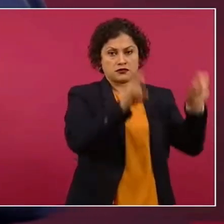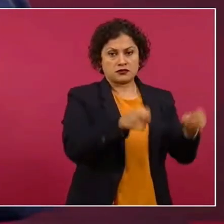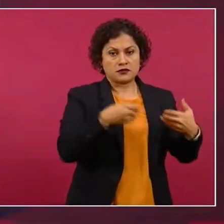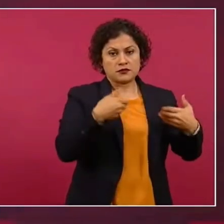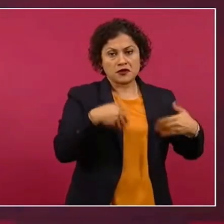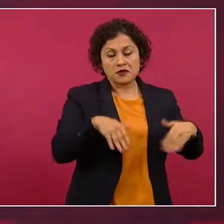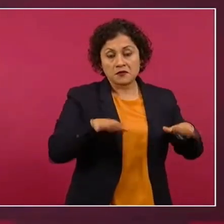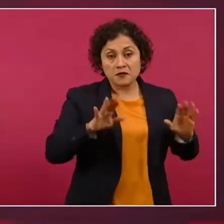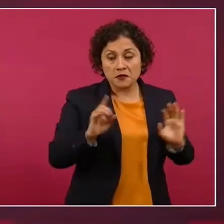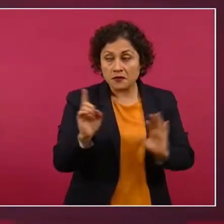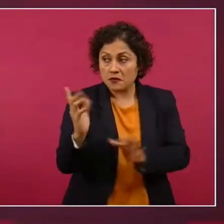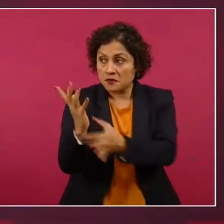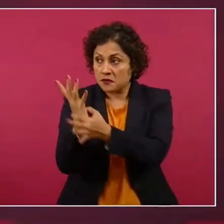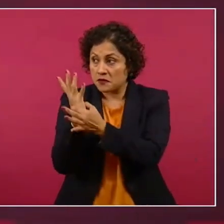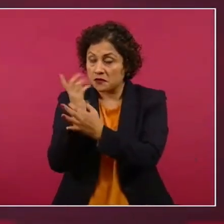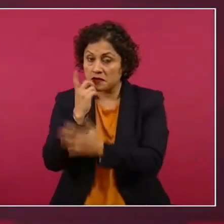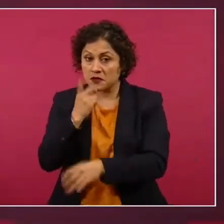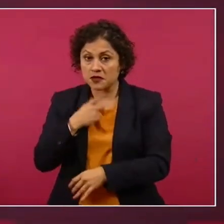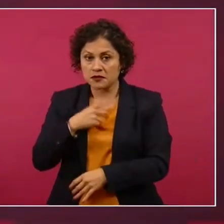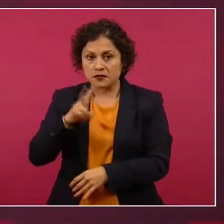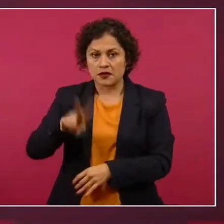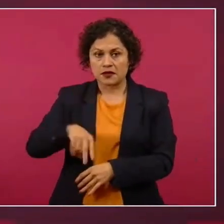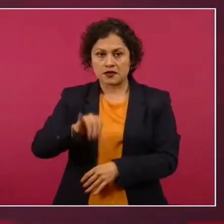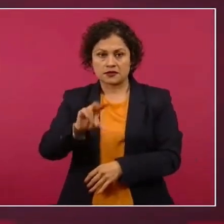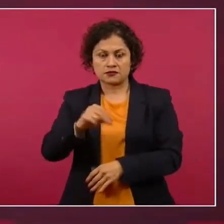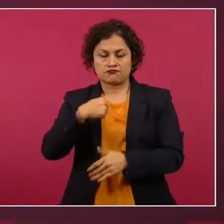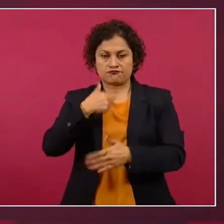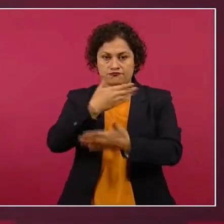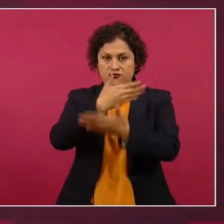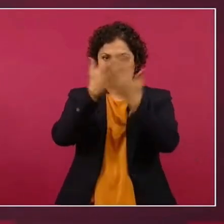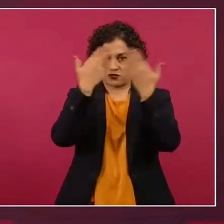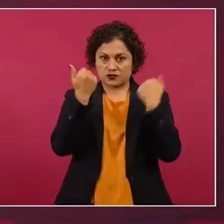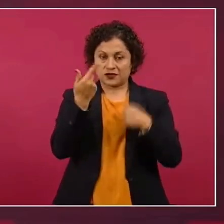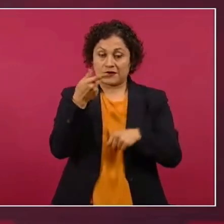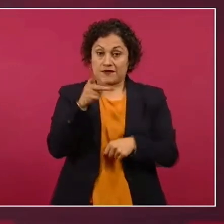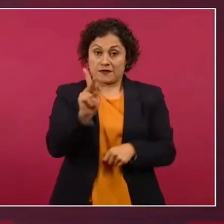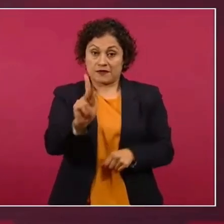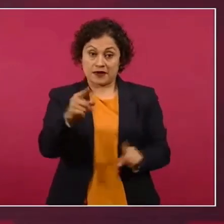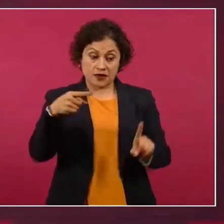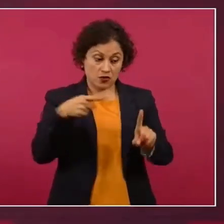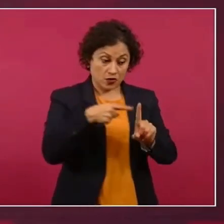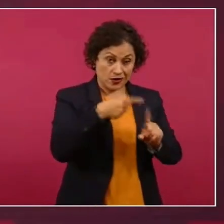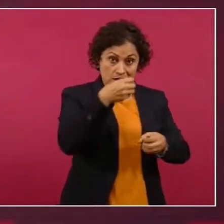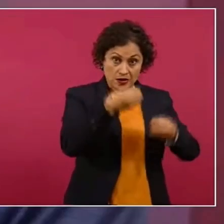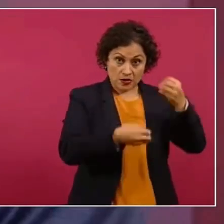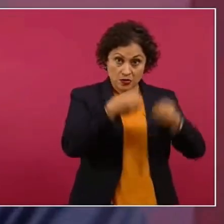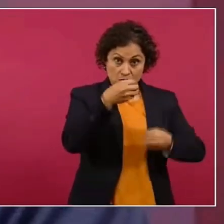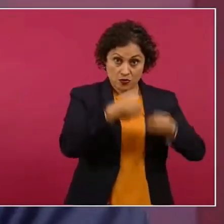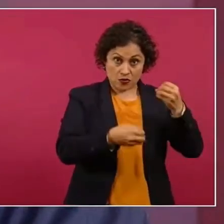la que utiliza el juez